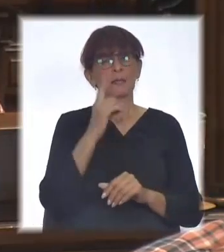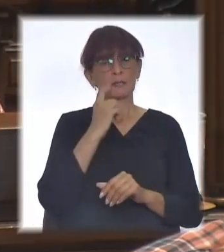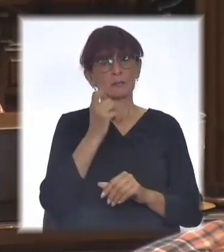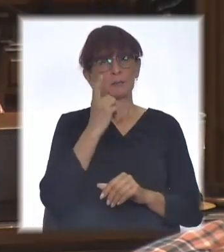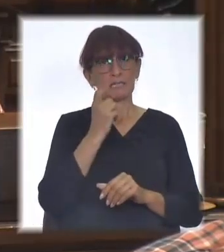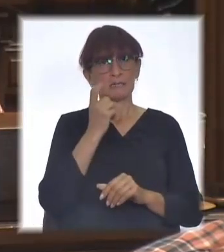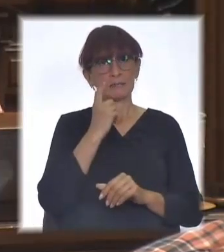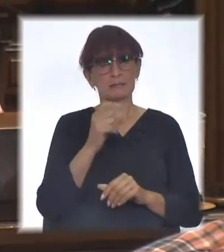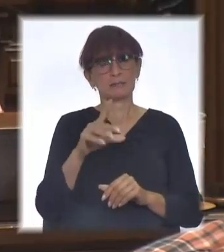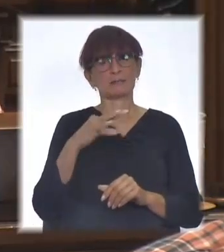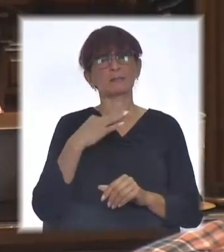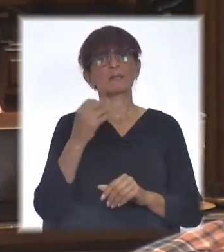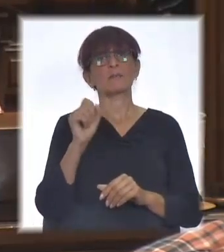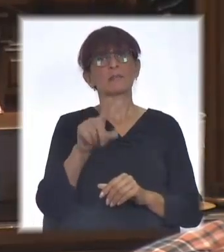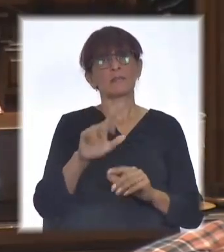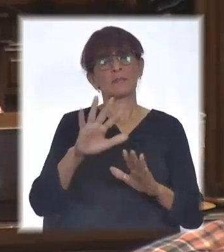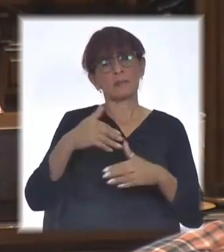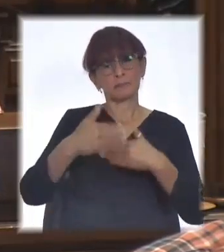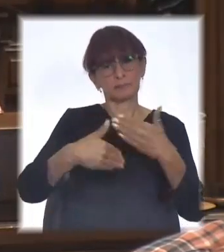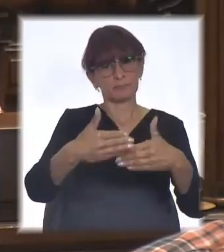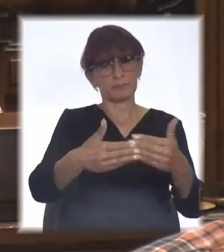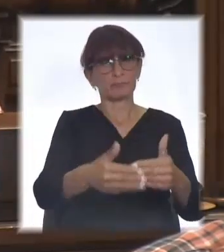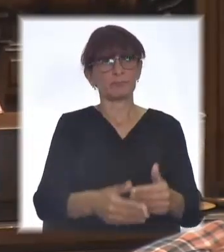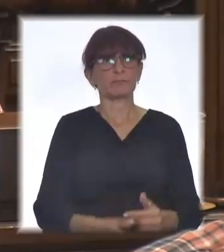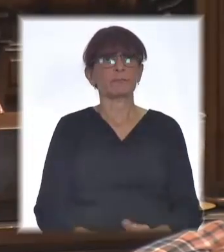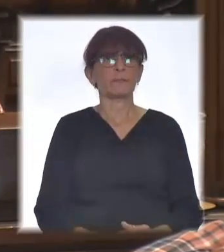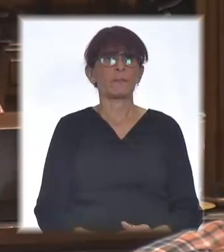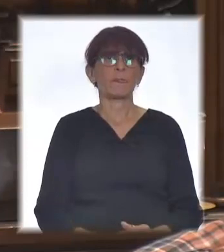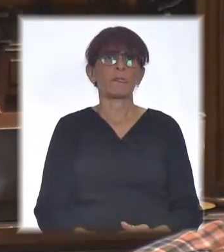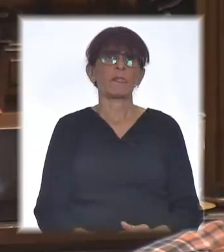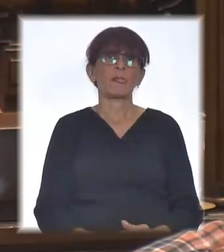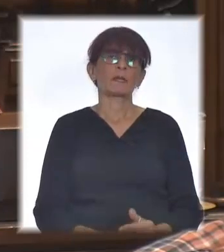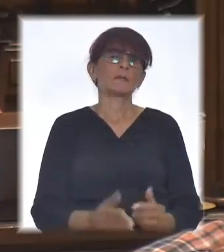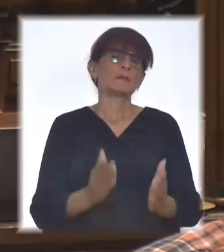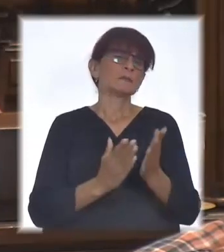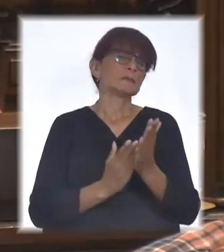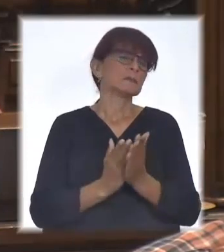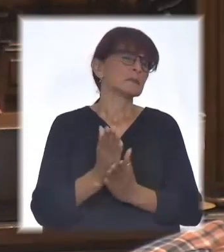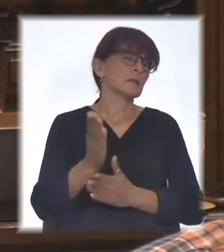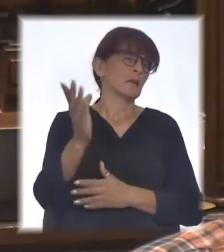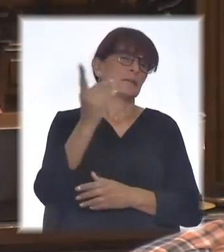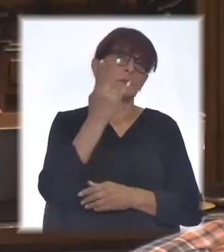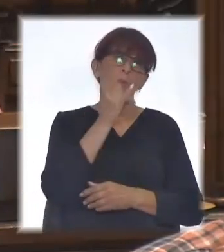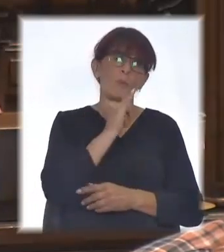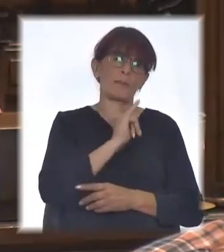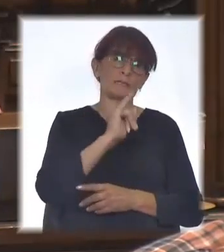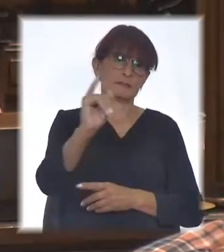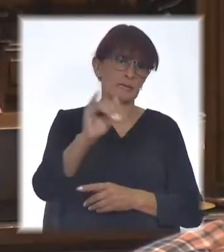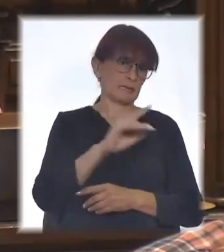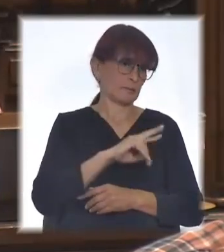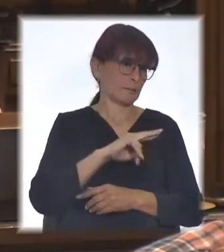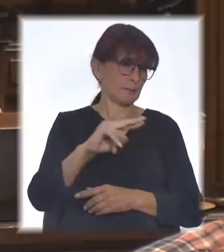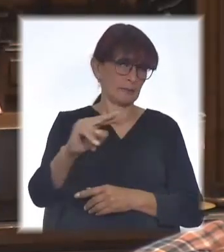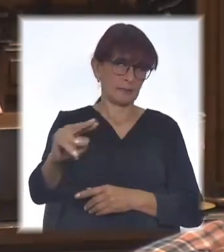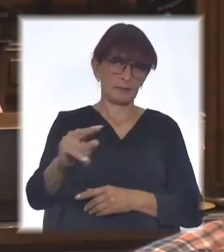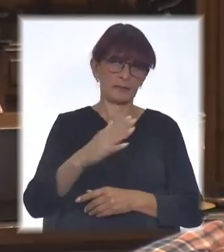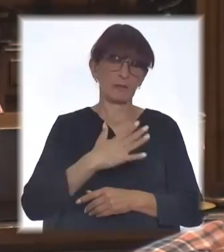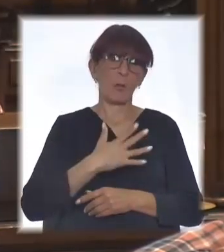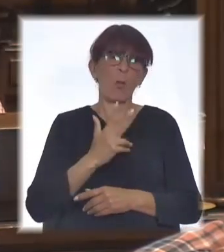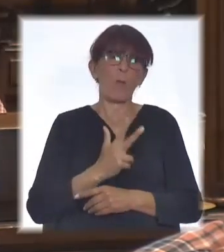vividas de sus ensayos costumbristas siempre un mensaje predominantemente humano